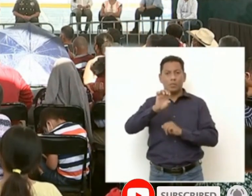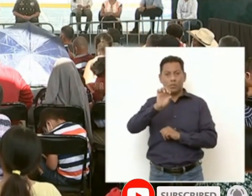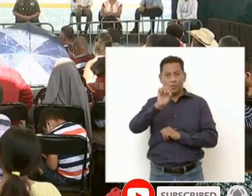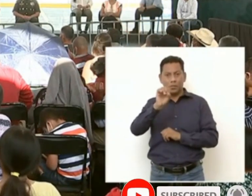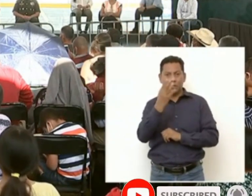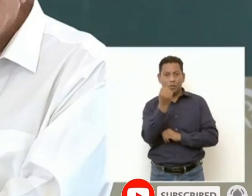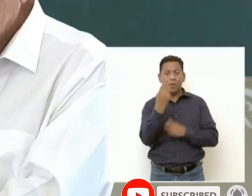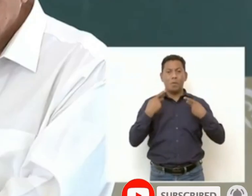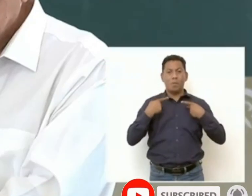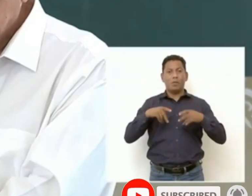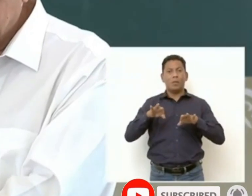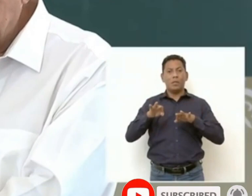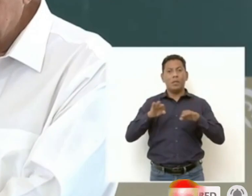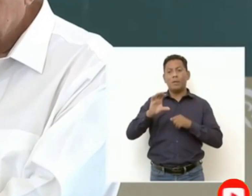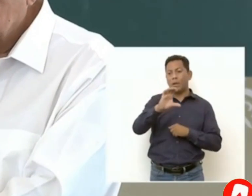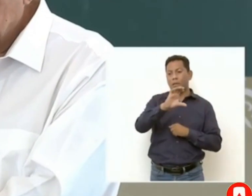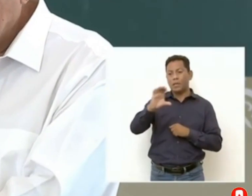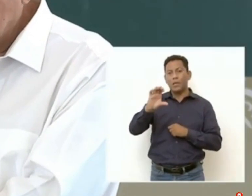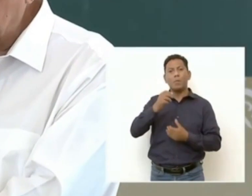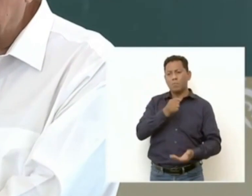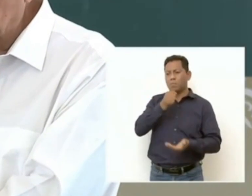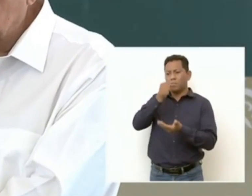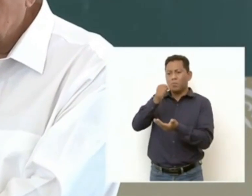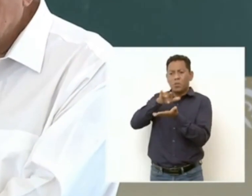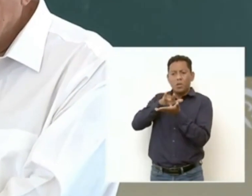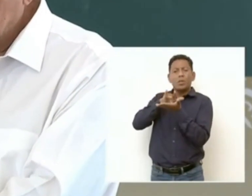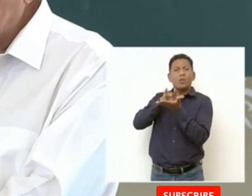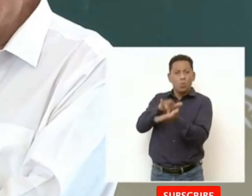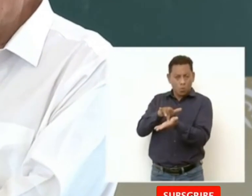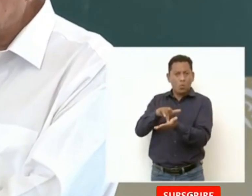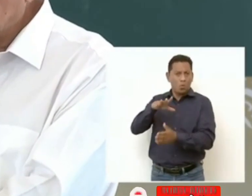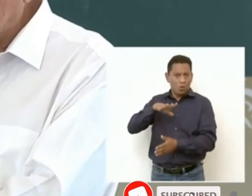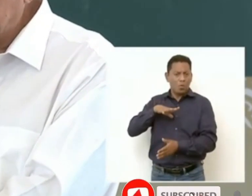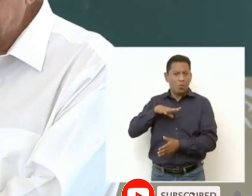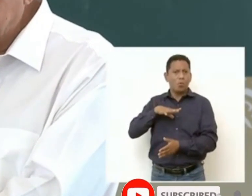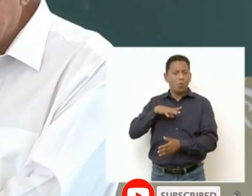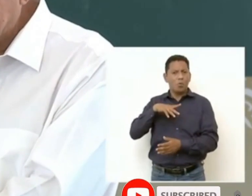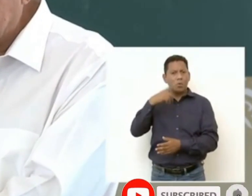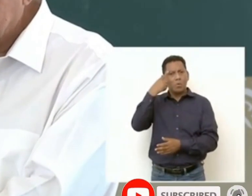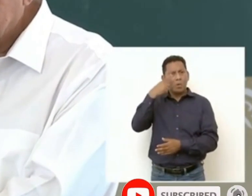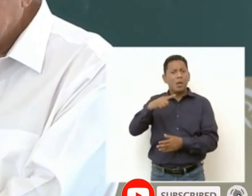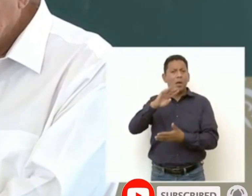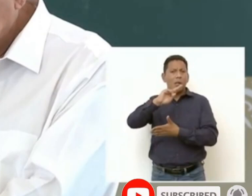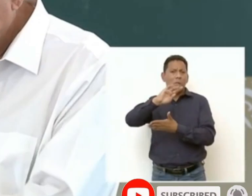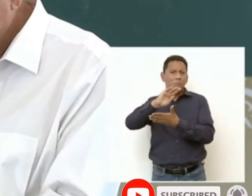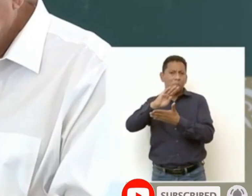3.969 campesinos reciben un apoyo, lo que es producción para el